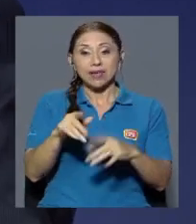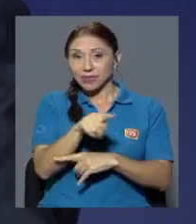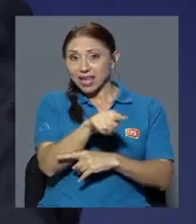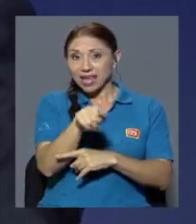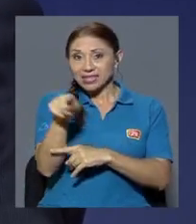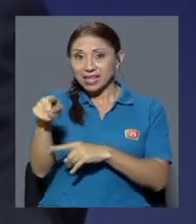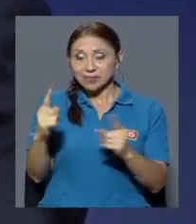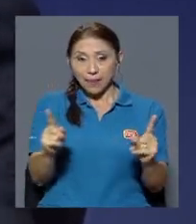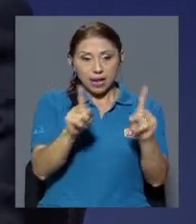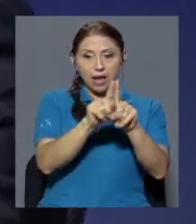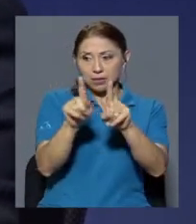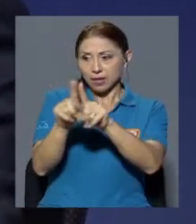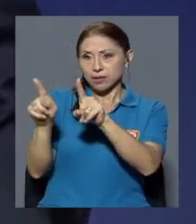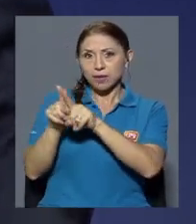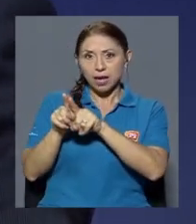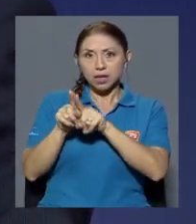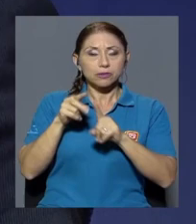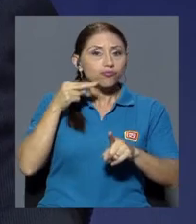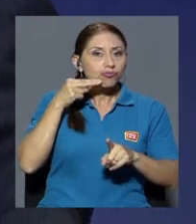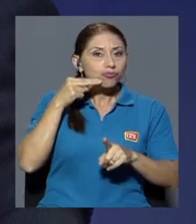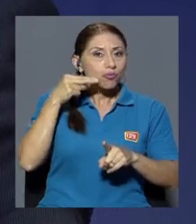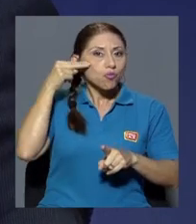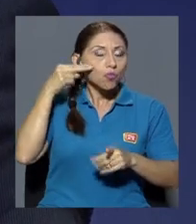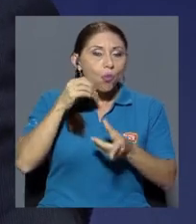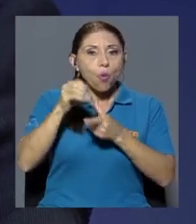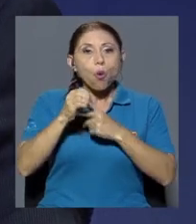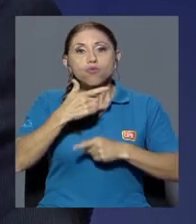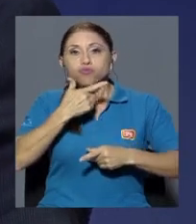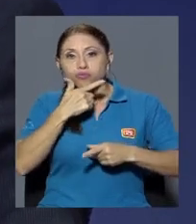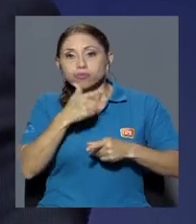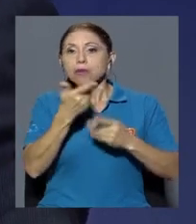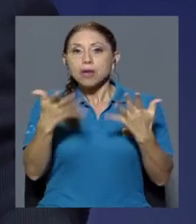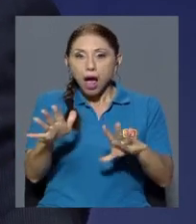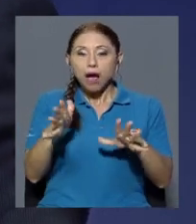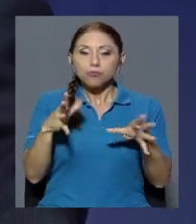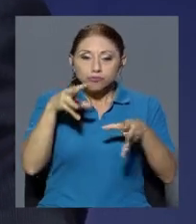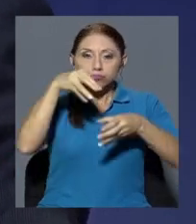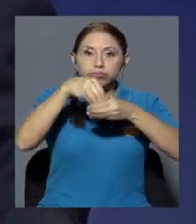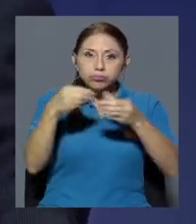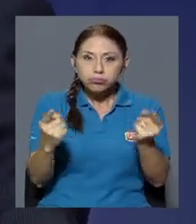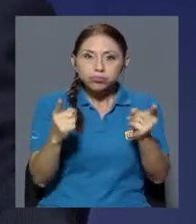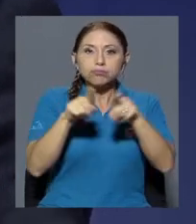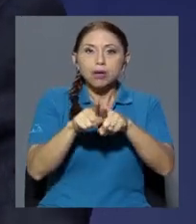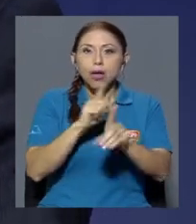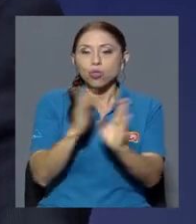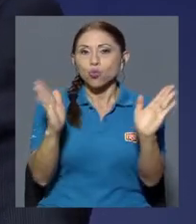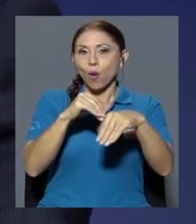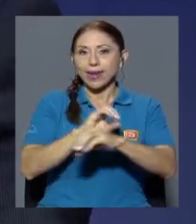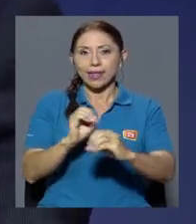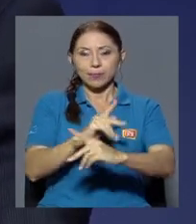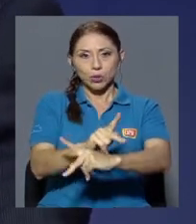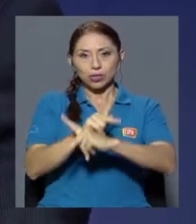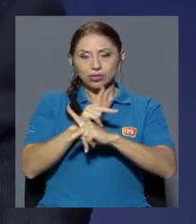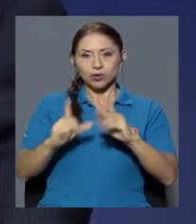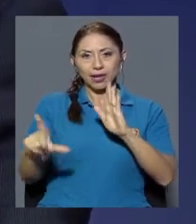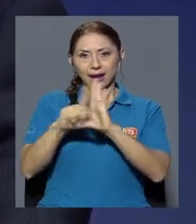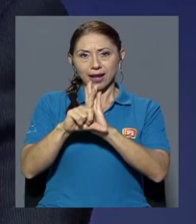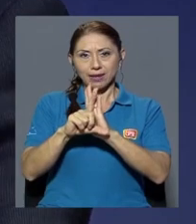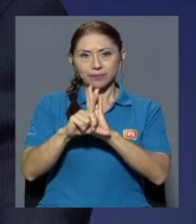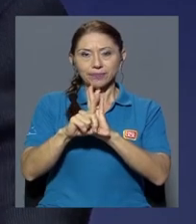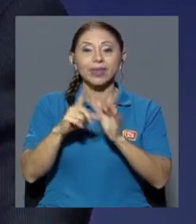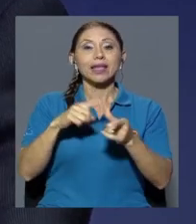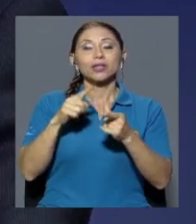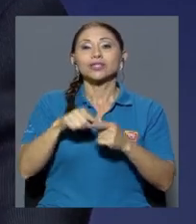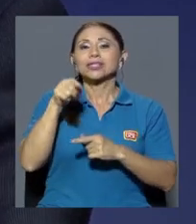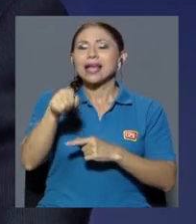estas estas parejas no tienen una una protección legal verdad y aquí es donde entonces